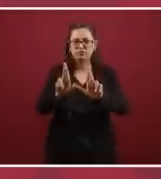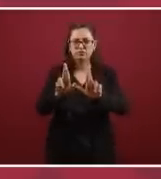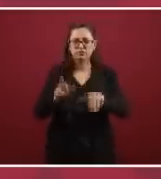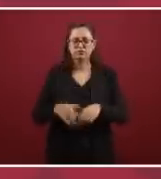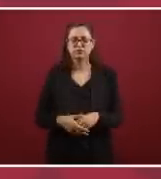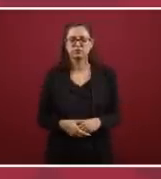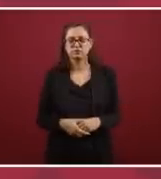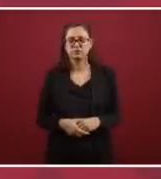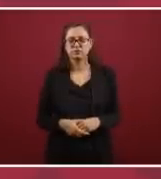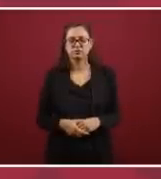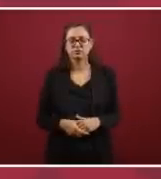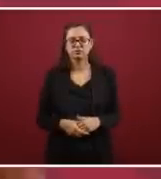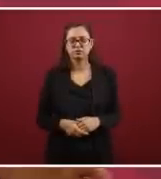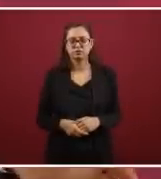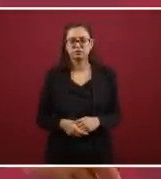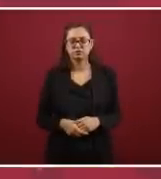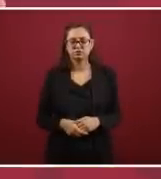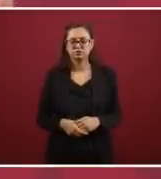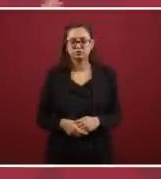que